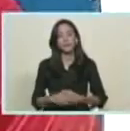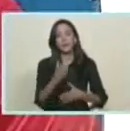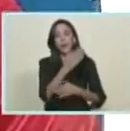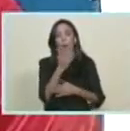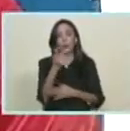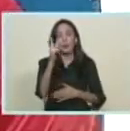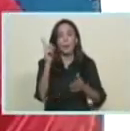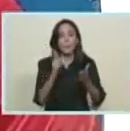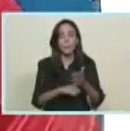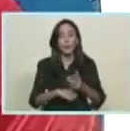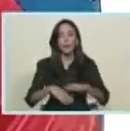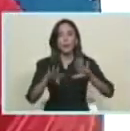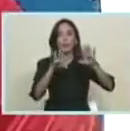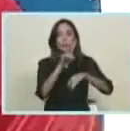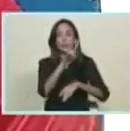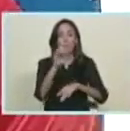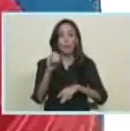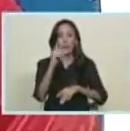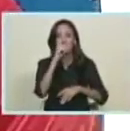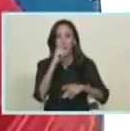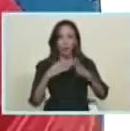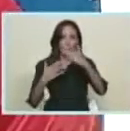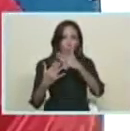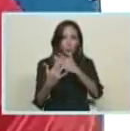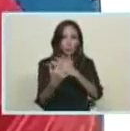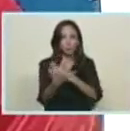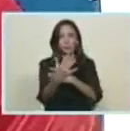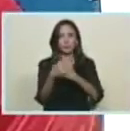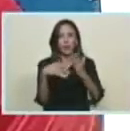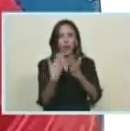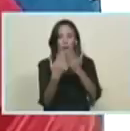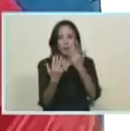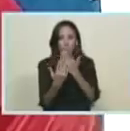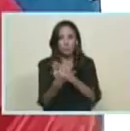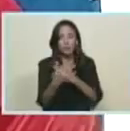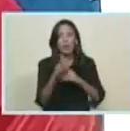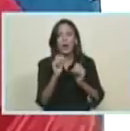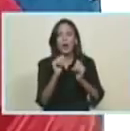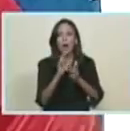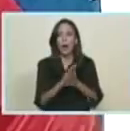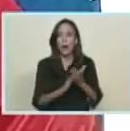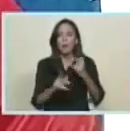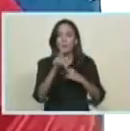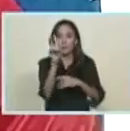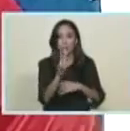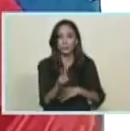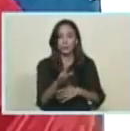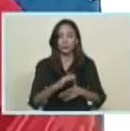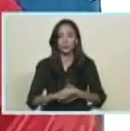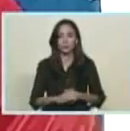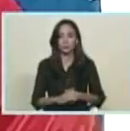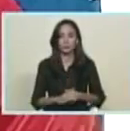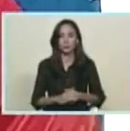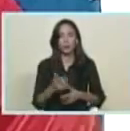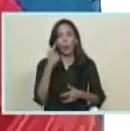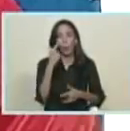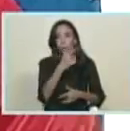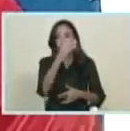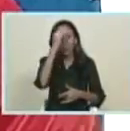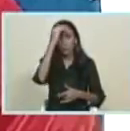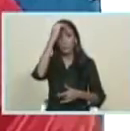Compañeros, desde 1920 se instauró, perdón, Venezuela, tomen